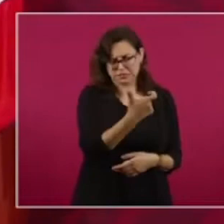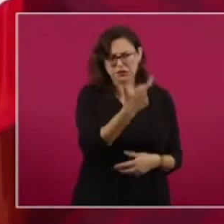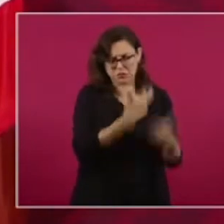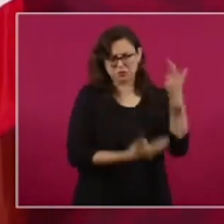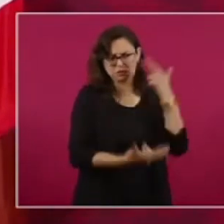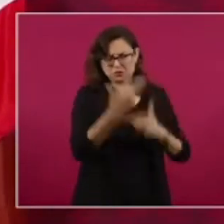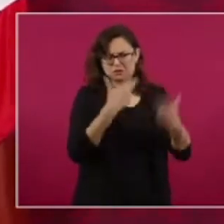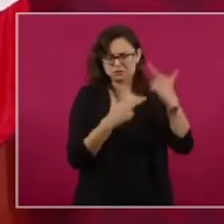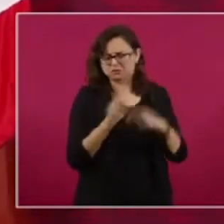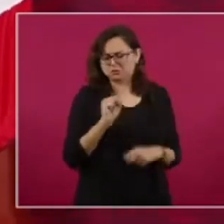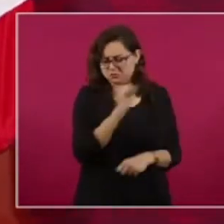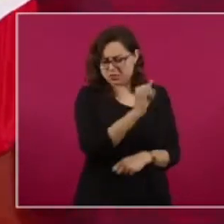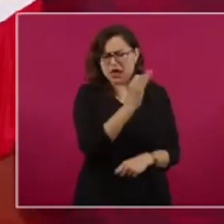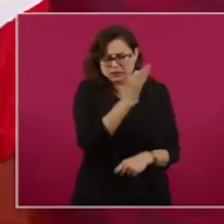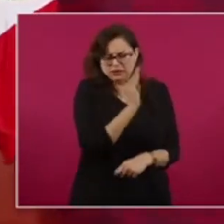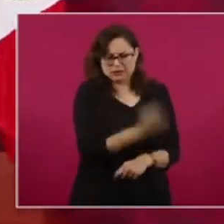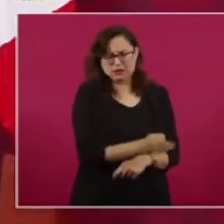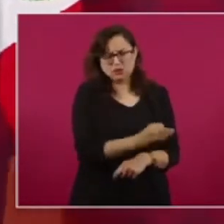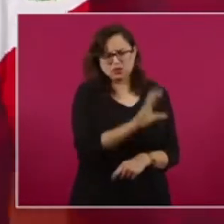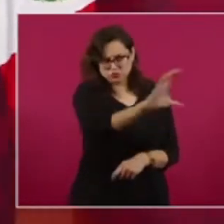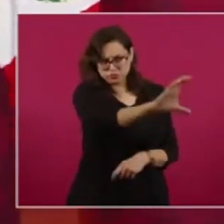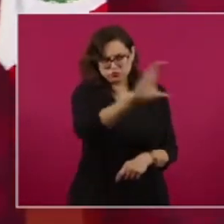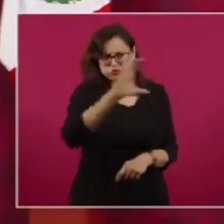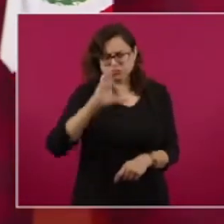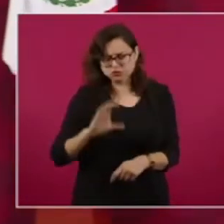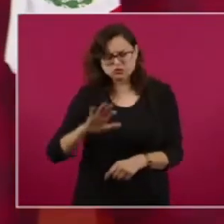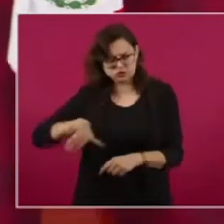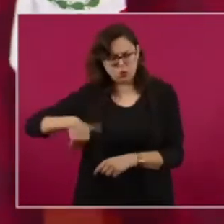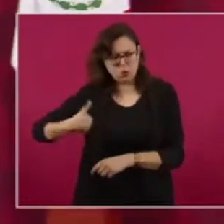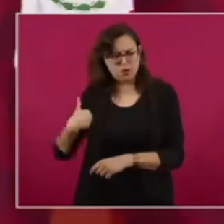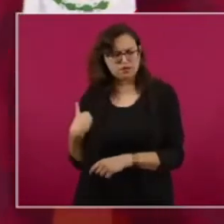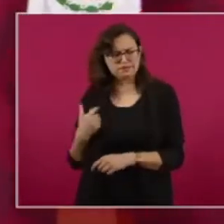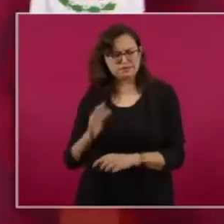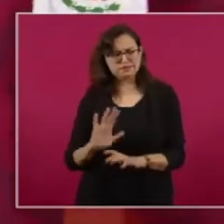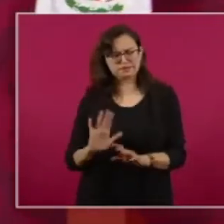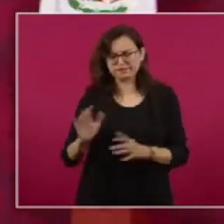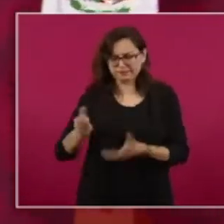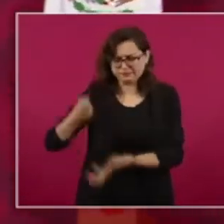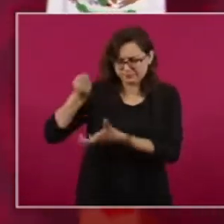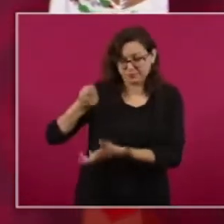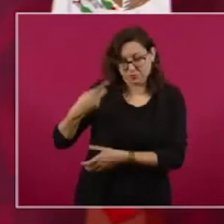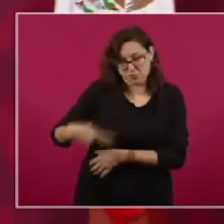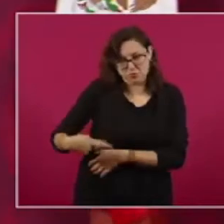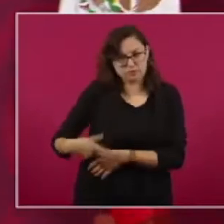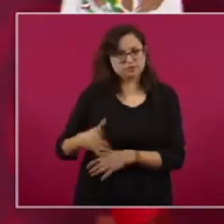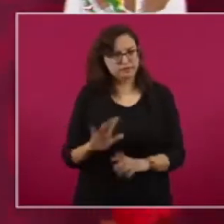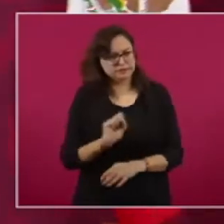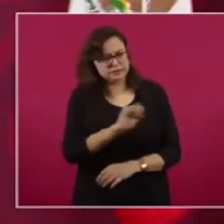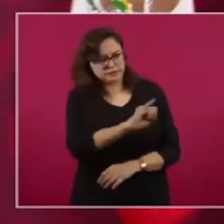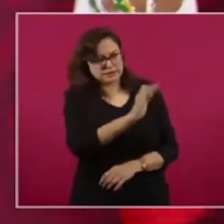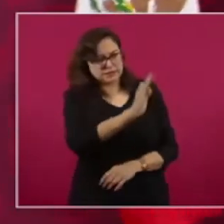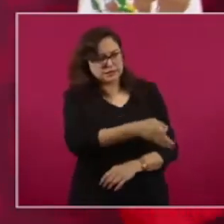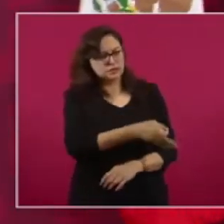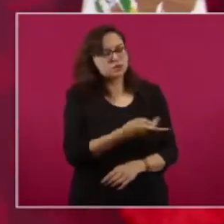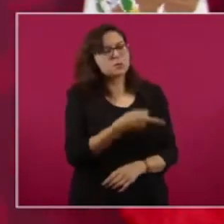queríamos saber quiénes habían recibido el